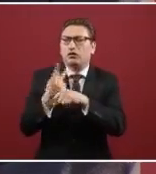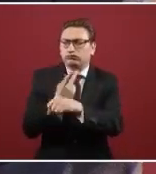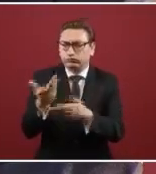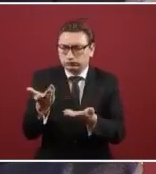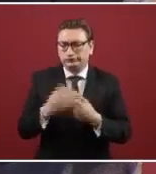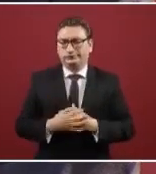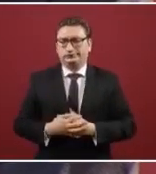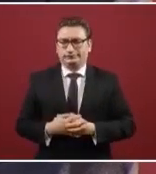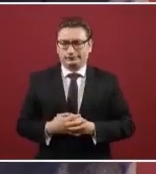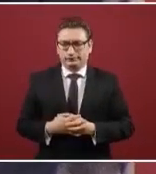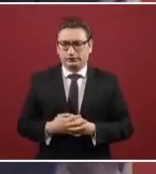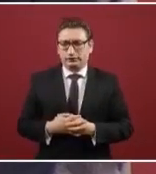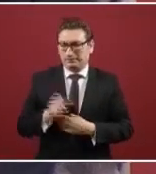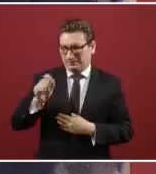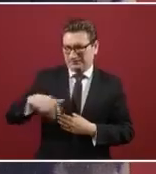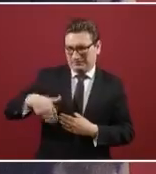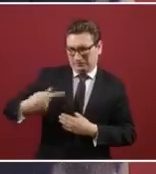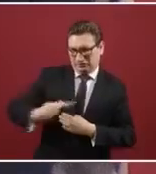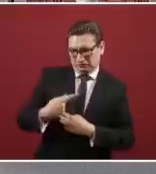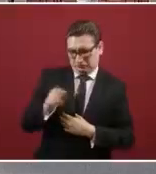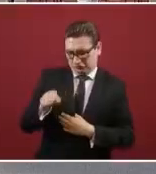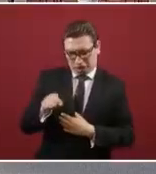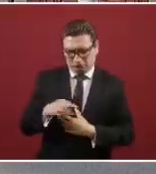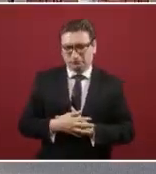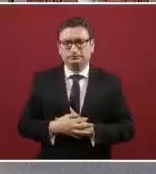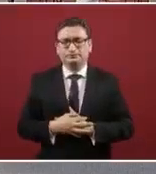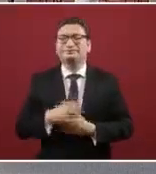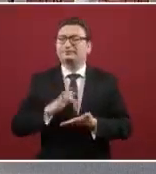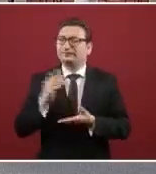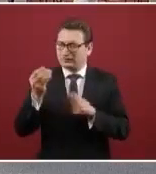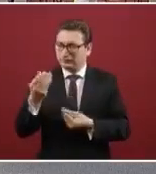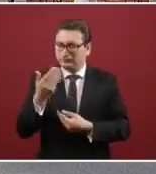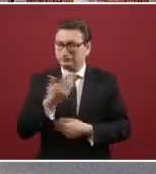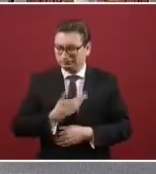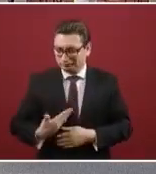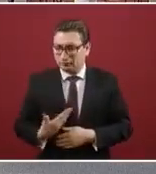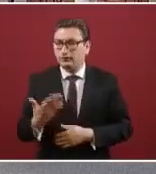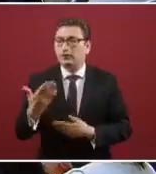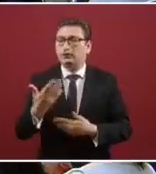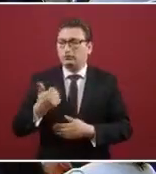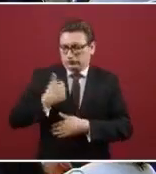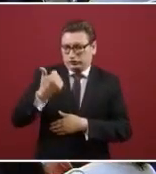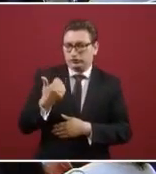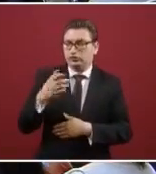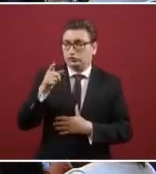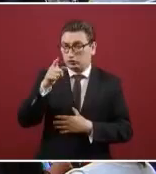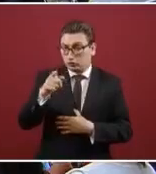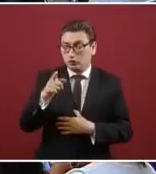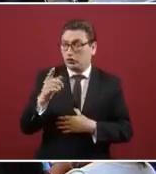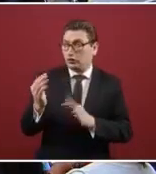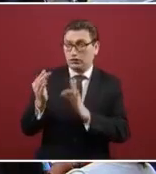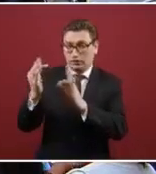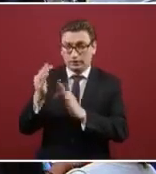esto que tú estás planteando. Ok, muchas gracias, presidente. Y nada más para aprovechar, ¿ya tuvo una plática con